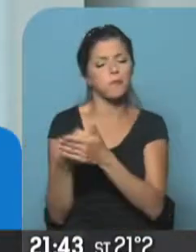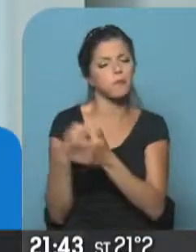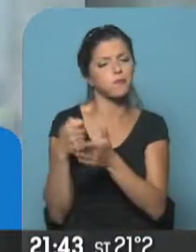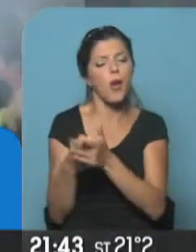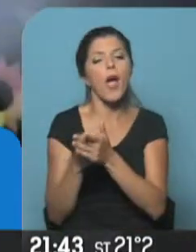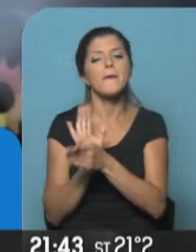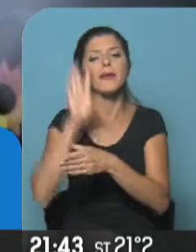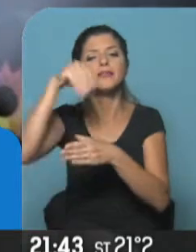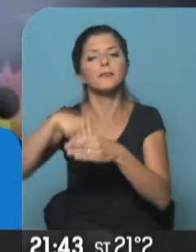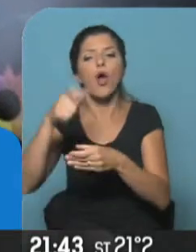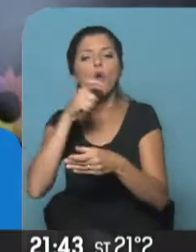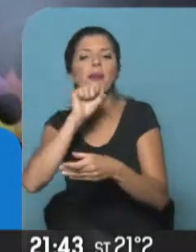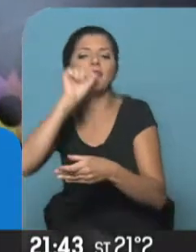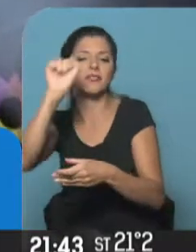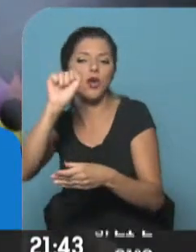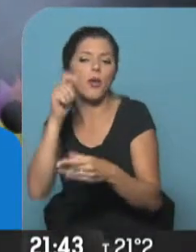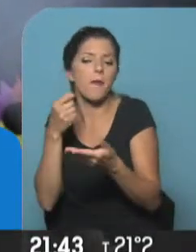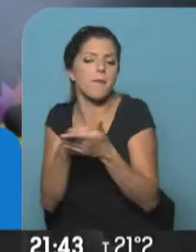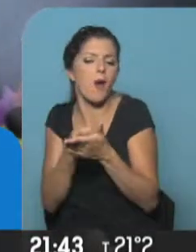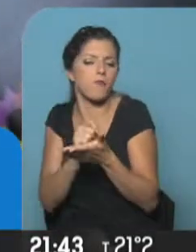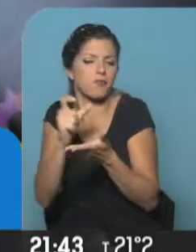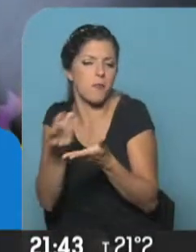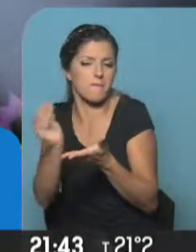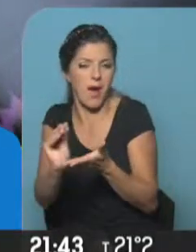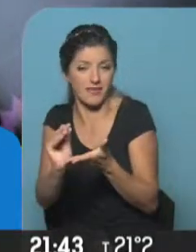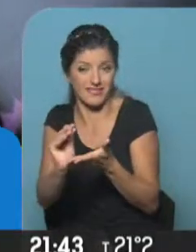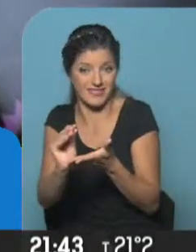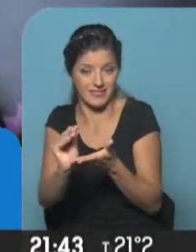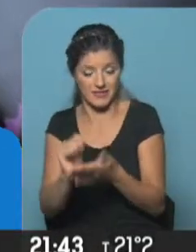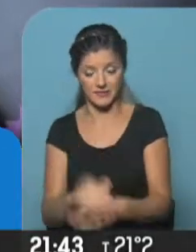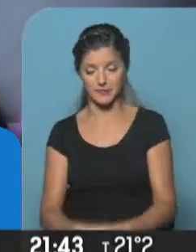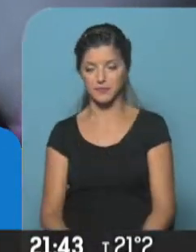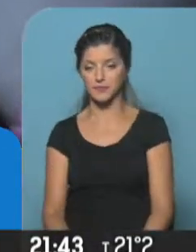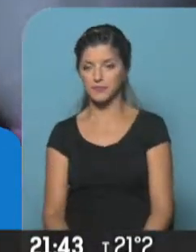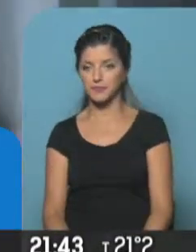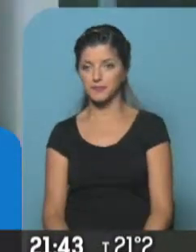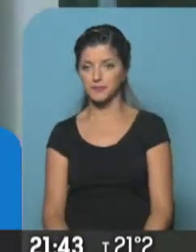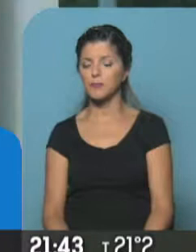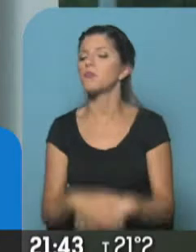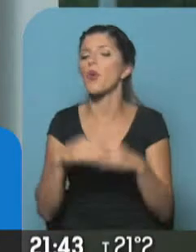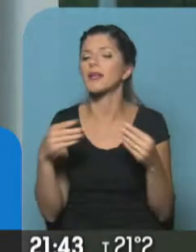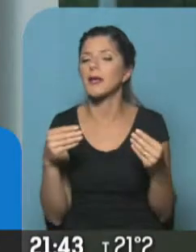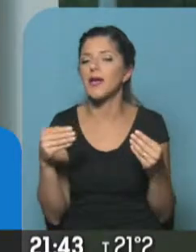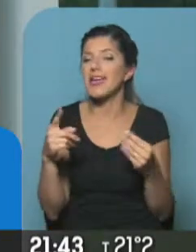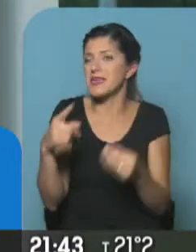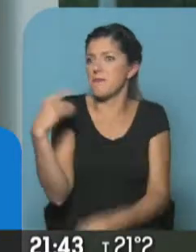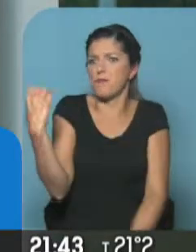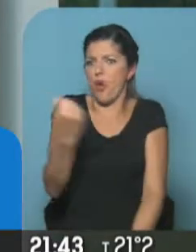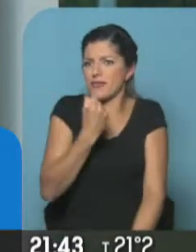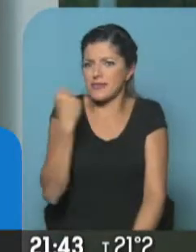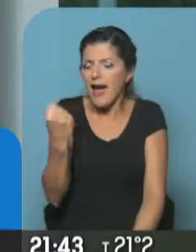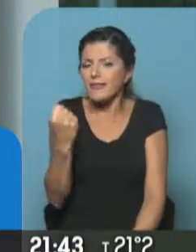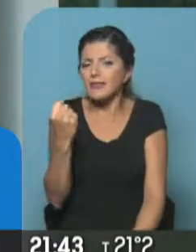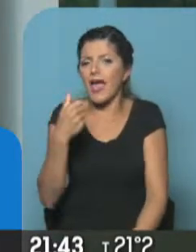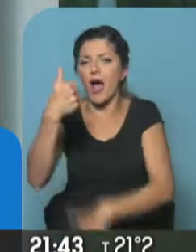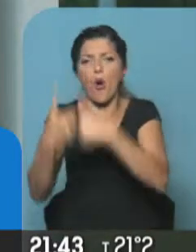Copas Libertadores de América. Explicó que el club Xeneize recibió dinero extra por la importancia, por la relevancia que tiene en la